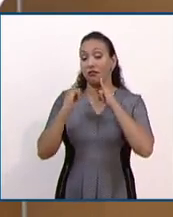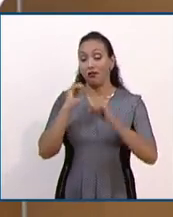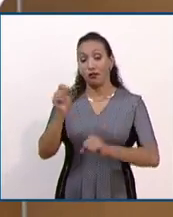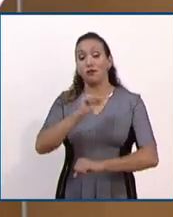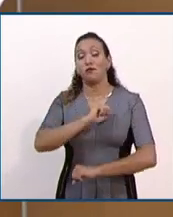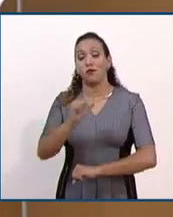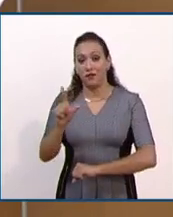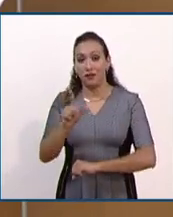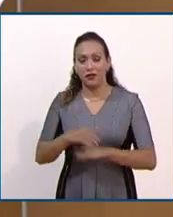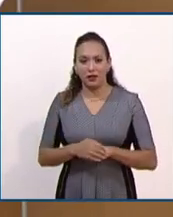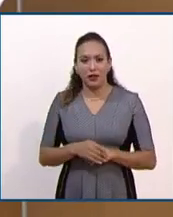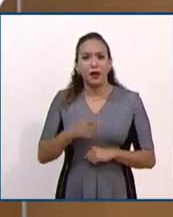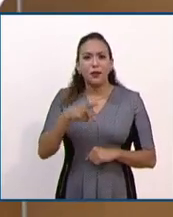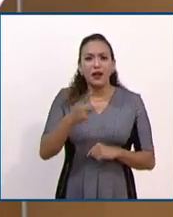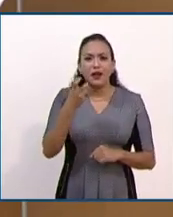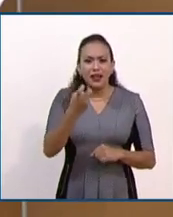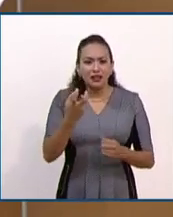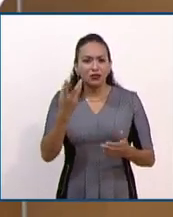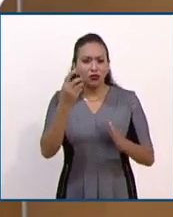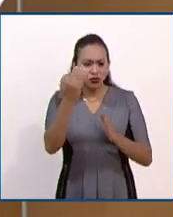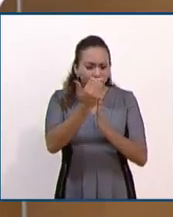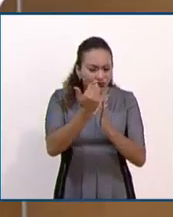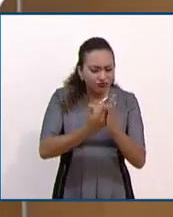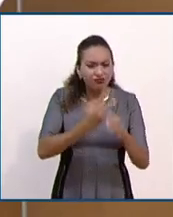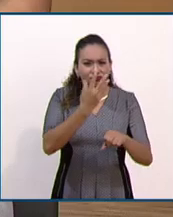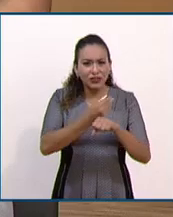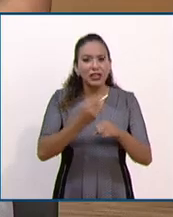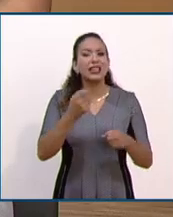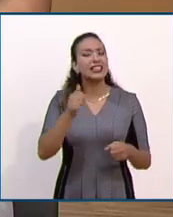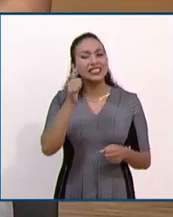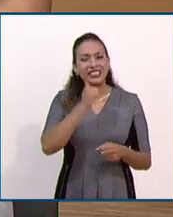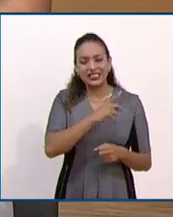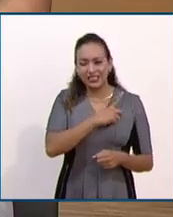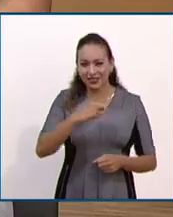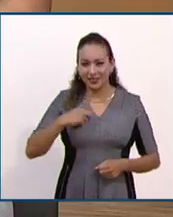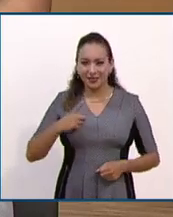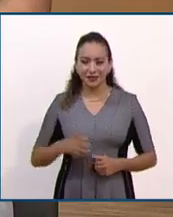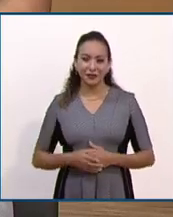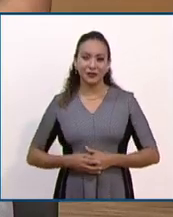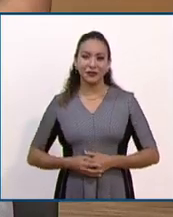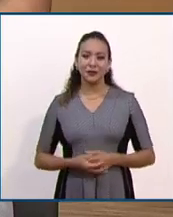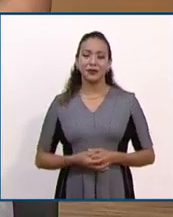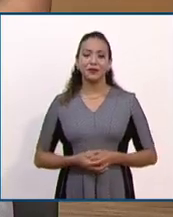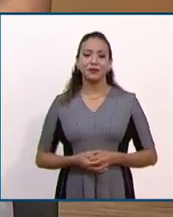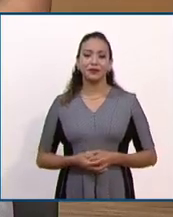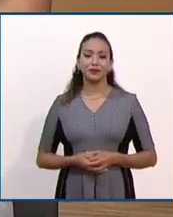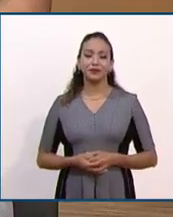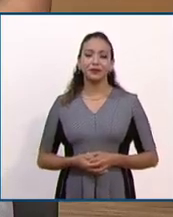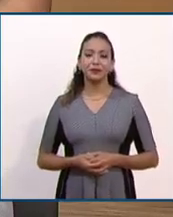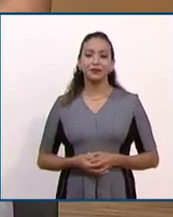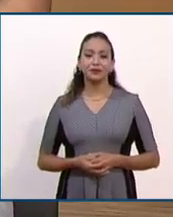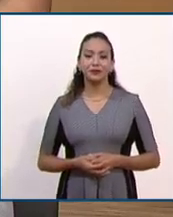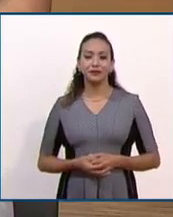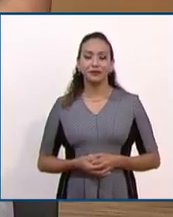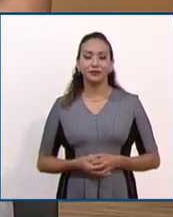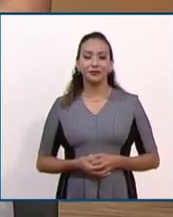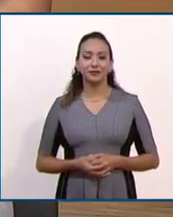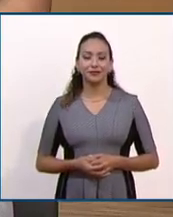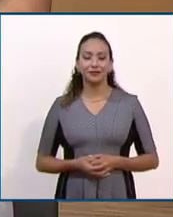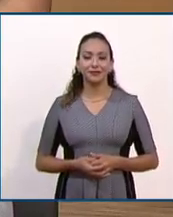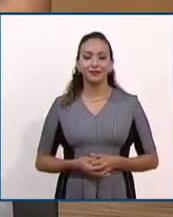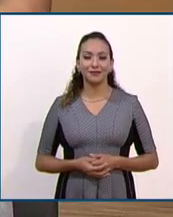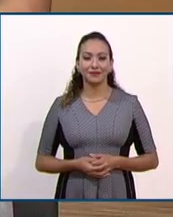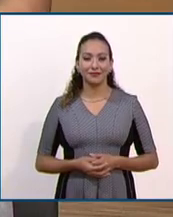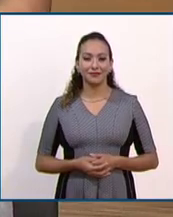esto, los ajustes son de manera interdisciplinaria. Platicando con el director, se molestaba muchísimo cuando yo le podía